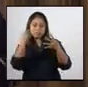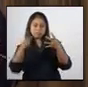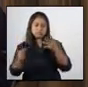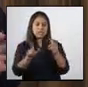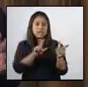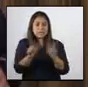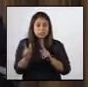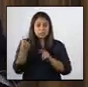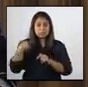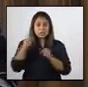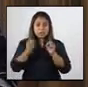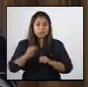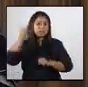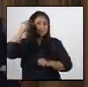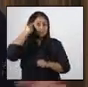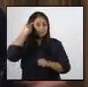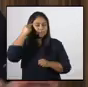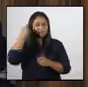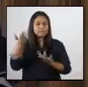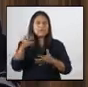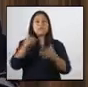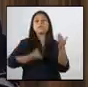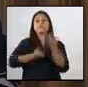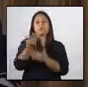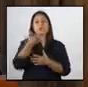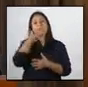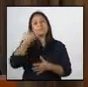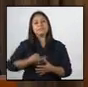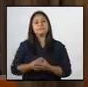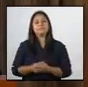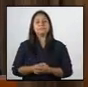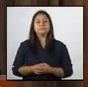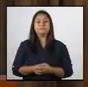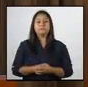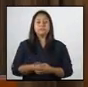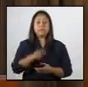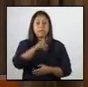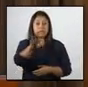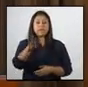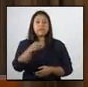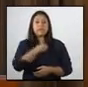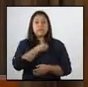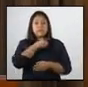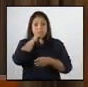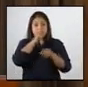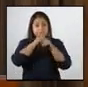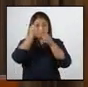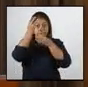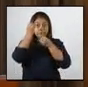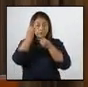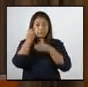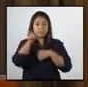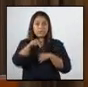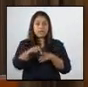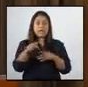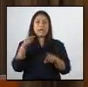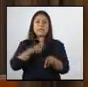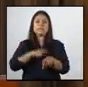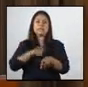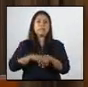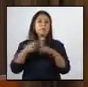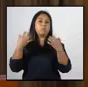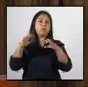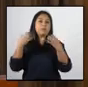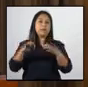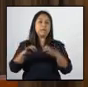para que podamos ir pensando en esa nueva realidad quiero también contarles que el estado de calamidad a su plazo